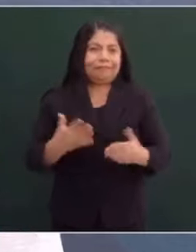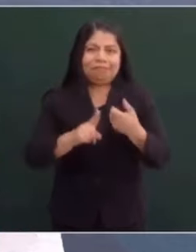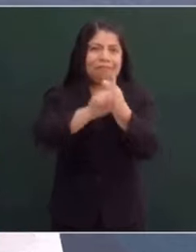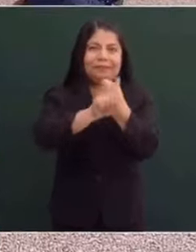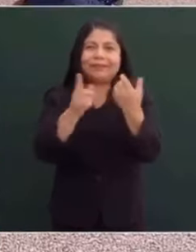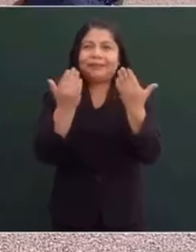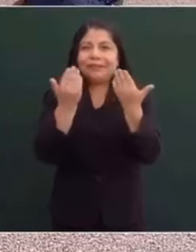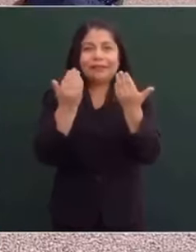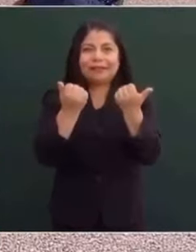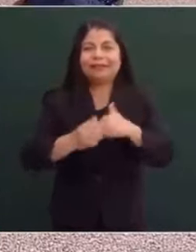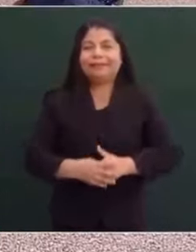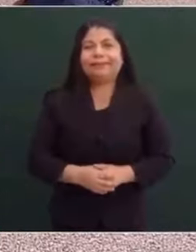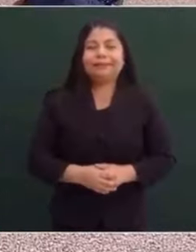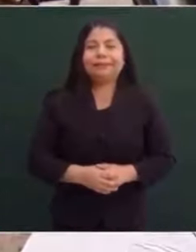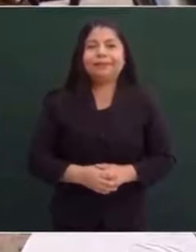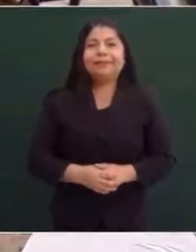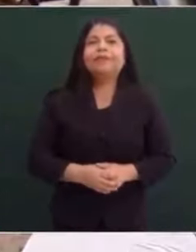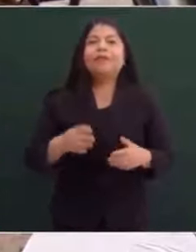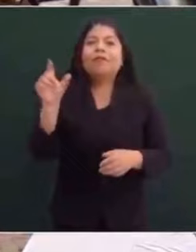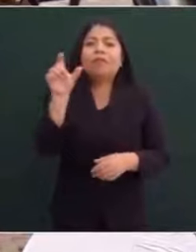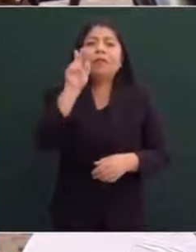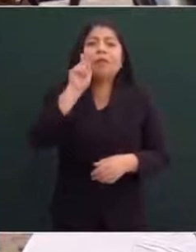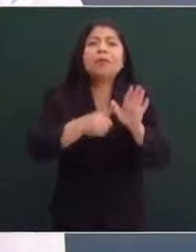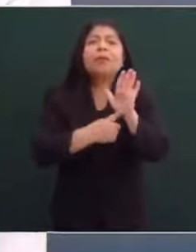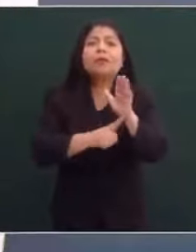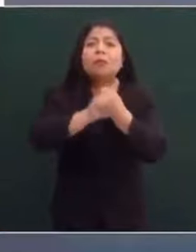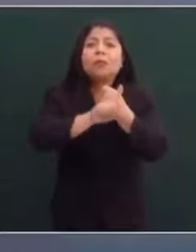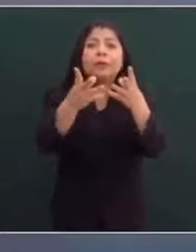ley. ¿Cómo se va a acatar esta suspensión definitiva? Sí, se va a resolver